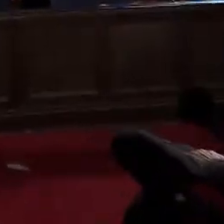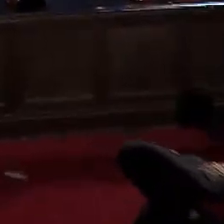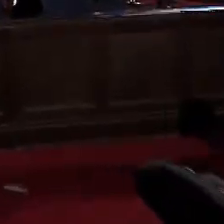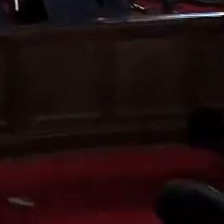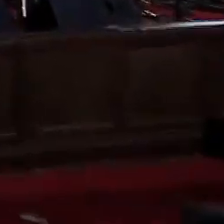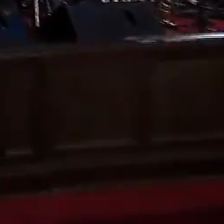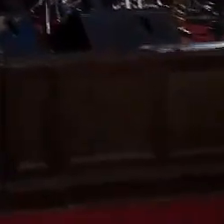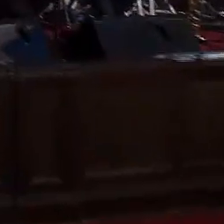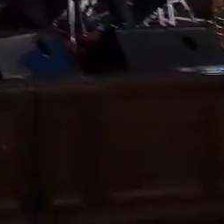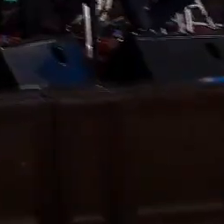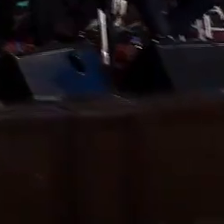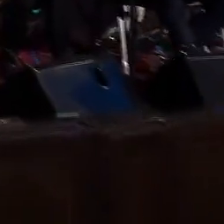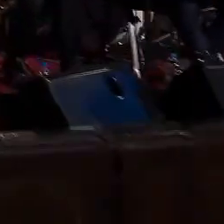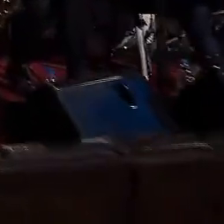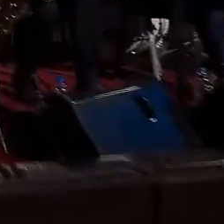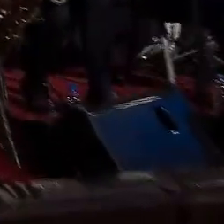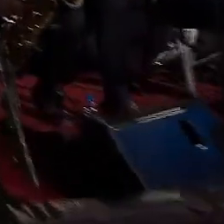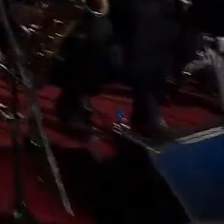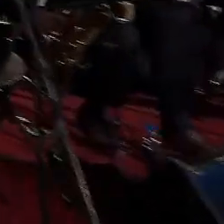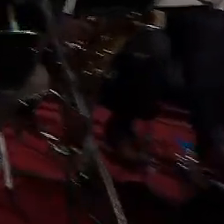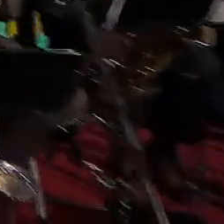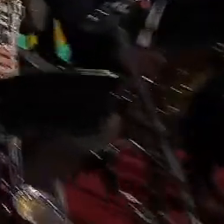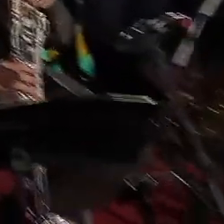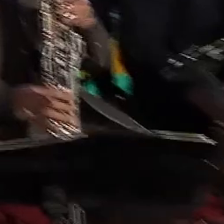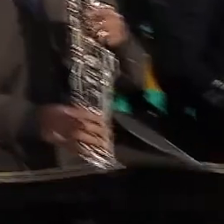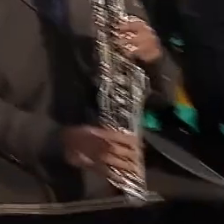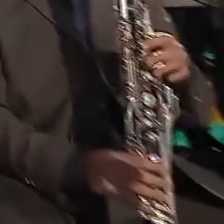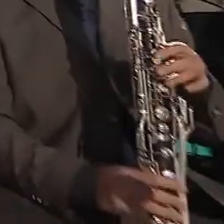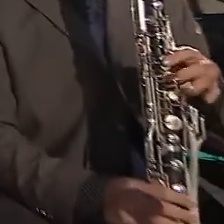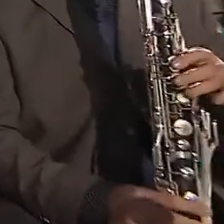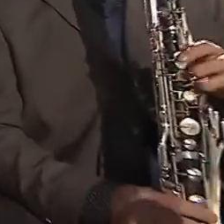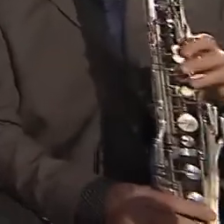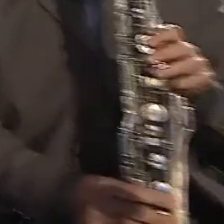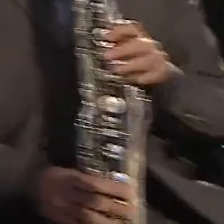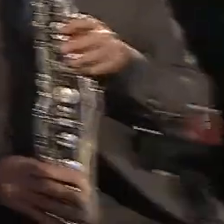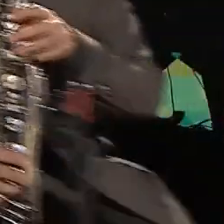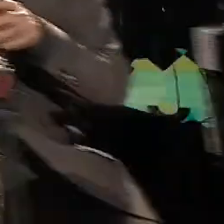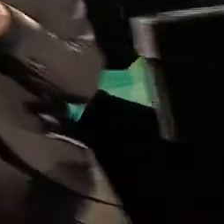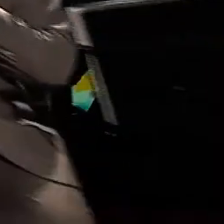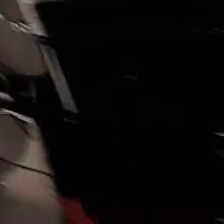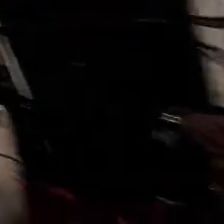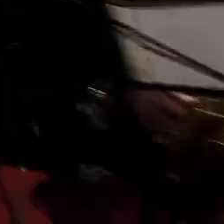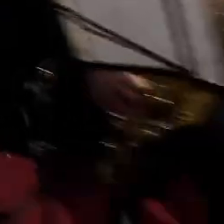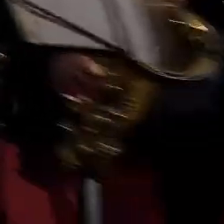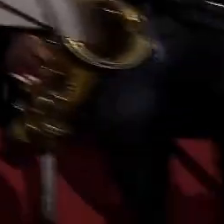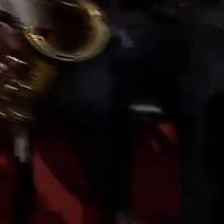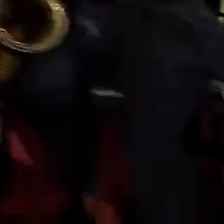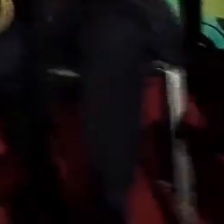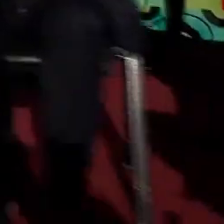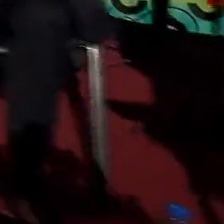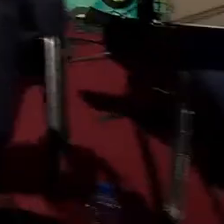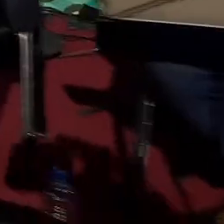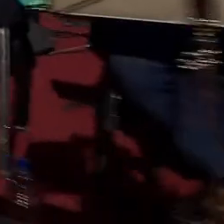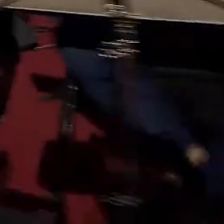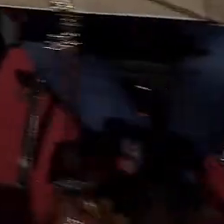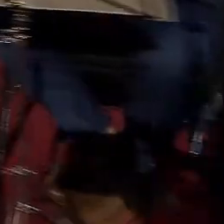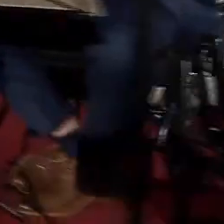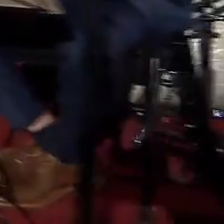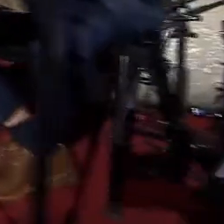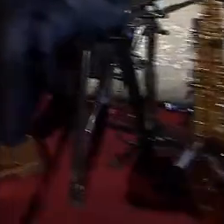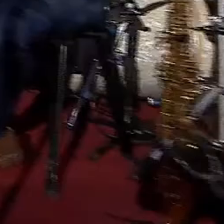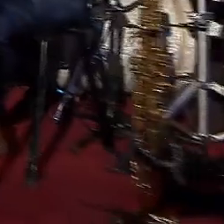un sideral subterráneo, Plaza de Mayo, Saturno, y y de la bronca de obreros por el sur